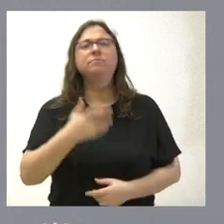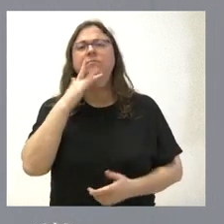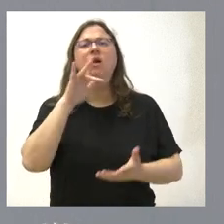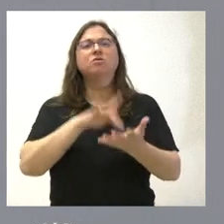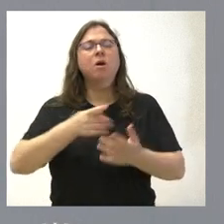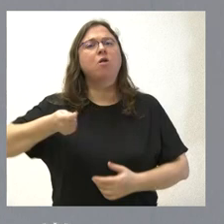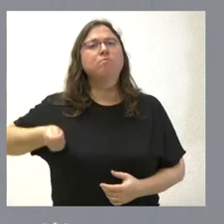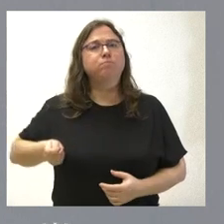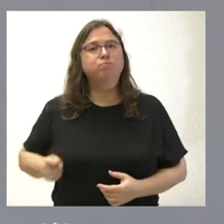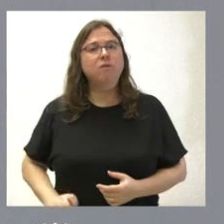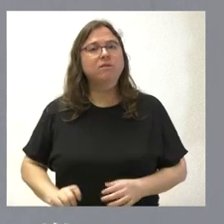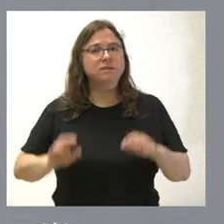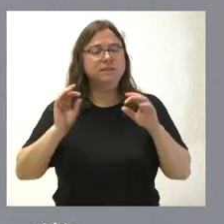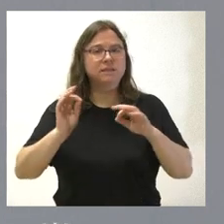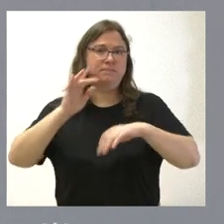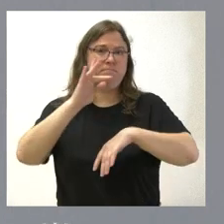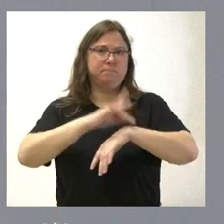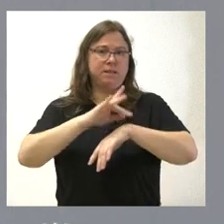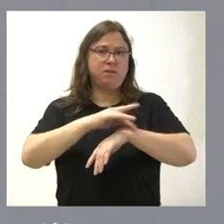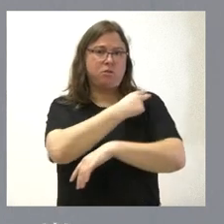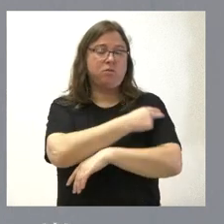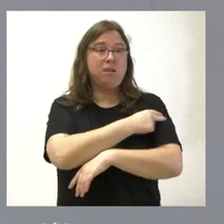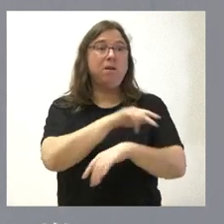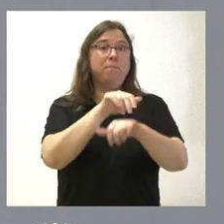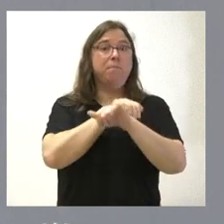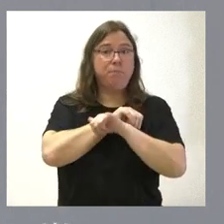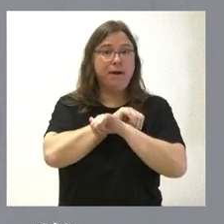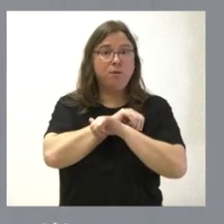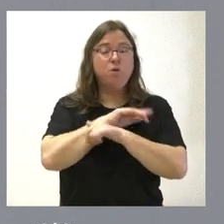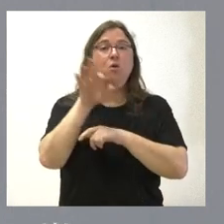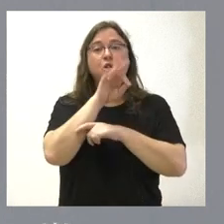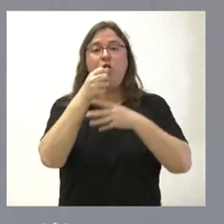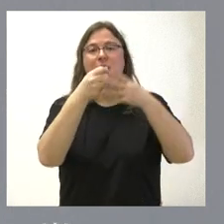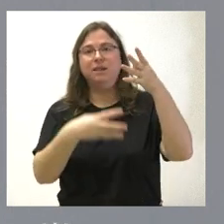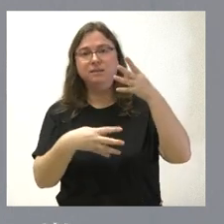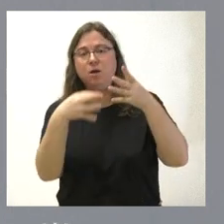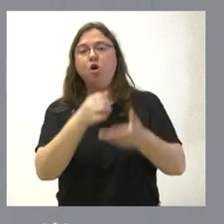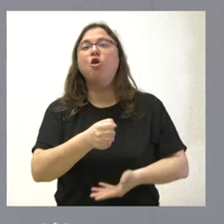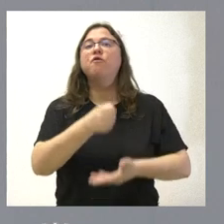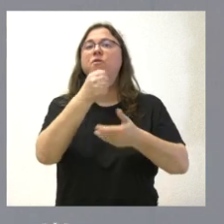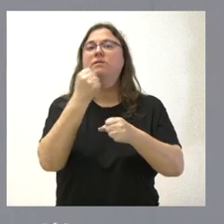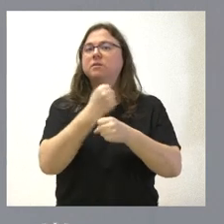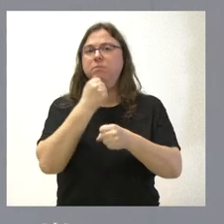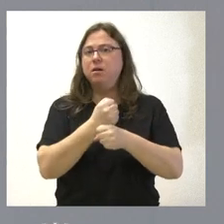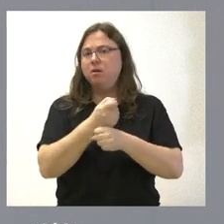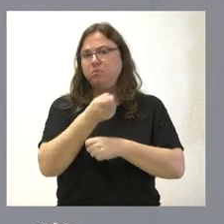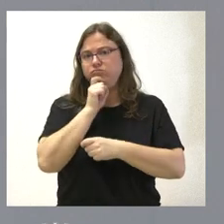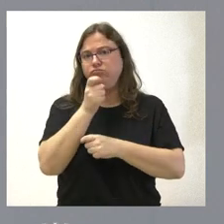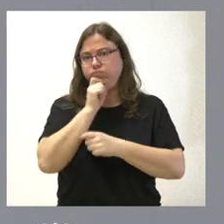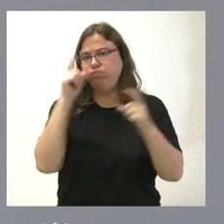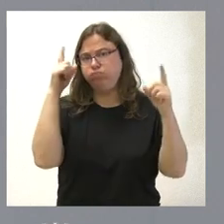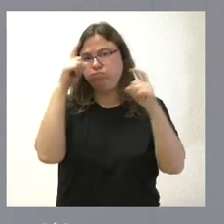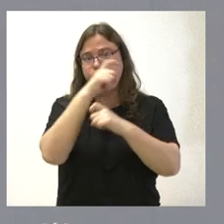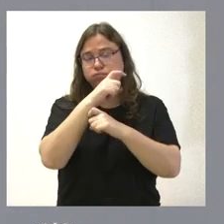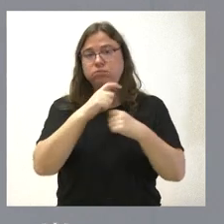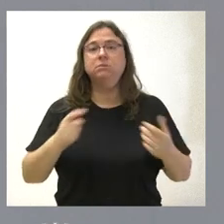profesionales sanitarios en el desempleo o en las listas o en las bolsas de empleo es algo muy complicado en este momento